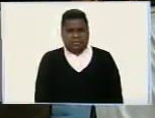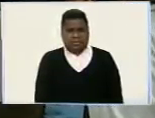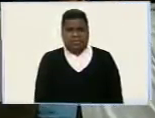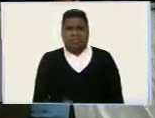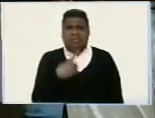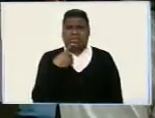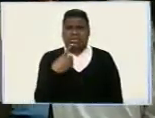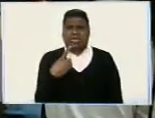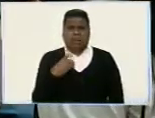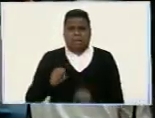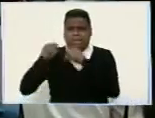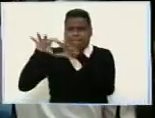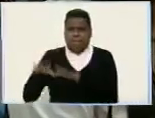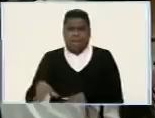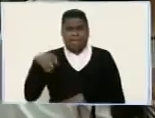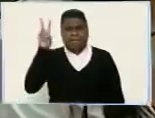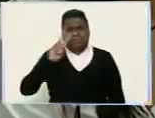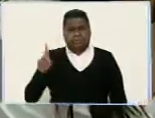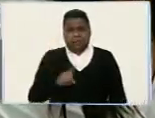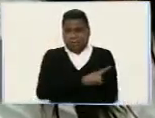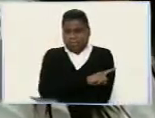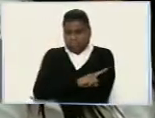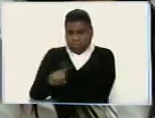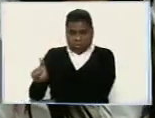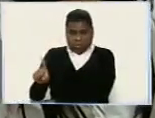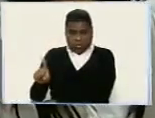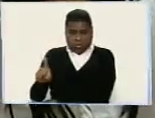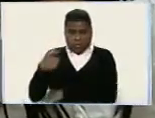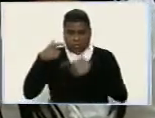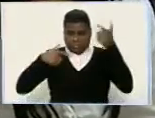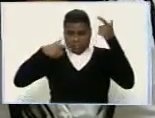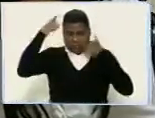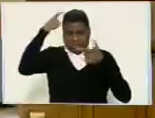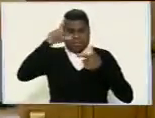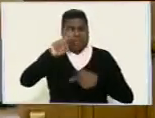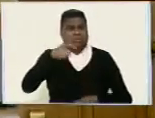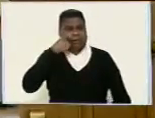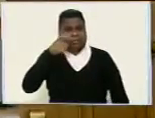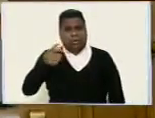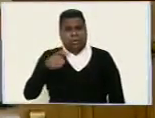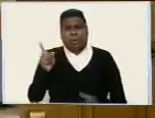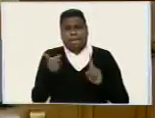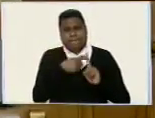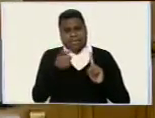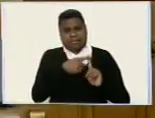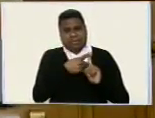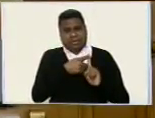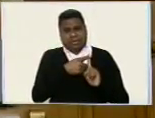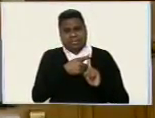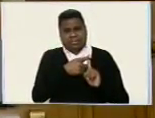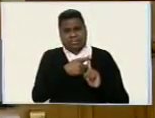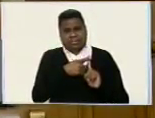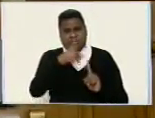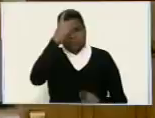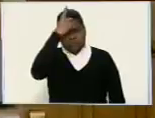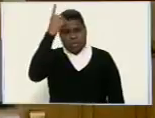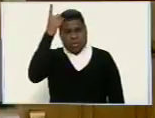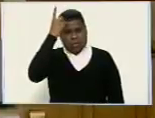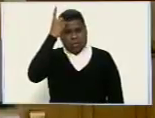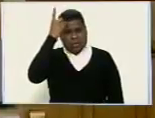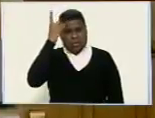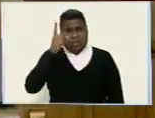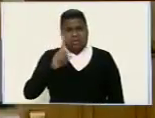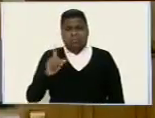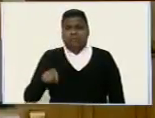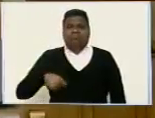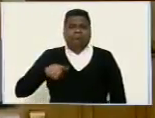que iban a parar el país. Y por orden expresa del comandante Hugo Chávez, y por supuesto del pueblo, pero principalmente de nuestro conductor, Diosdado, no se le aflojó, pero